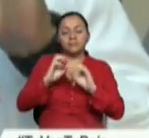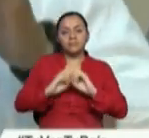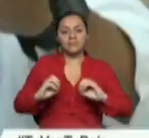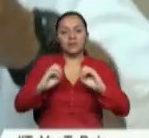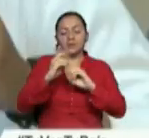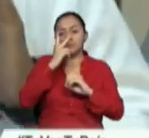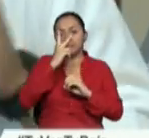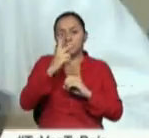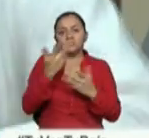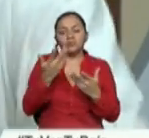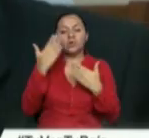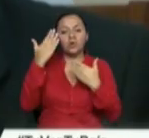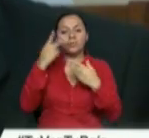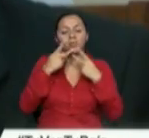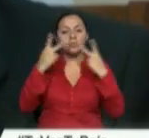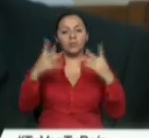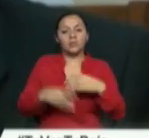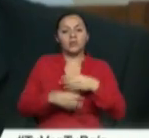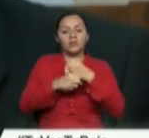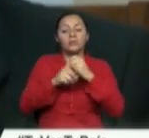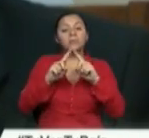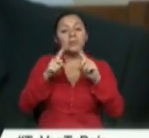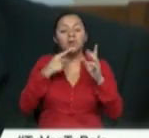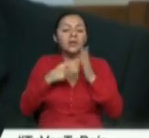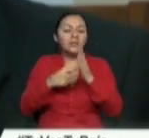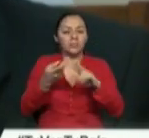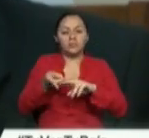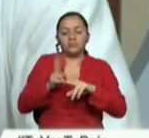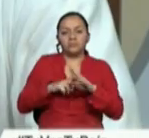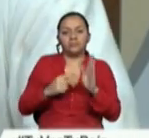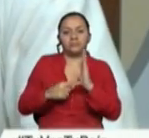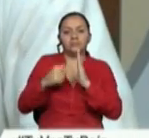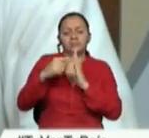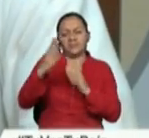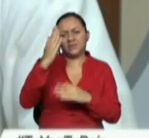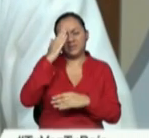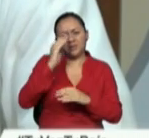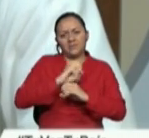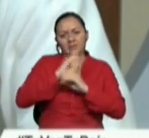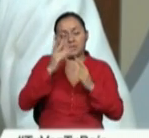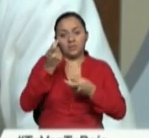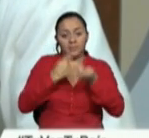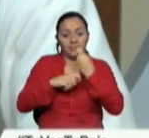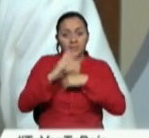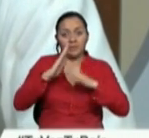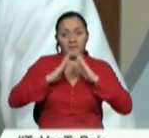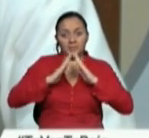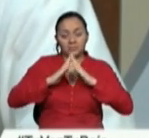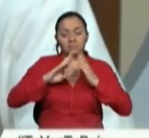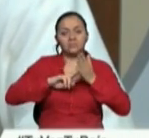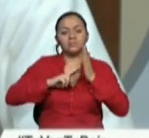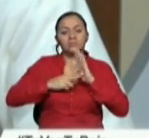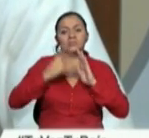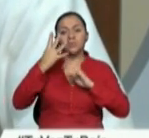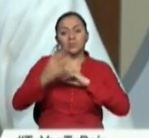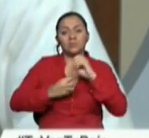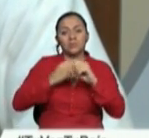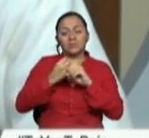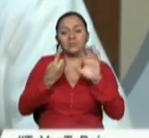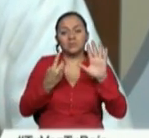ser que sea por obra pública que se ha que recuperar pero en el ejemplo de especulación sepe usted que si vende esa casa en 4 años a